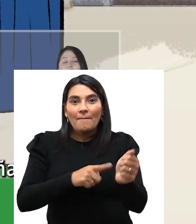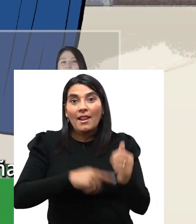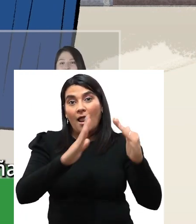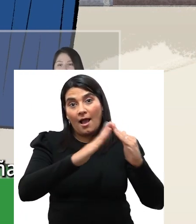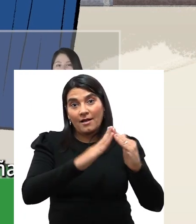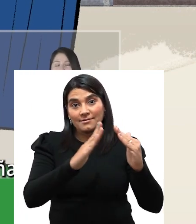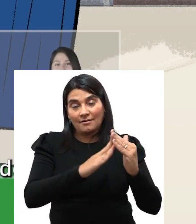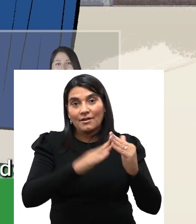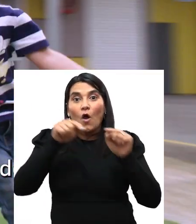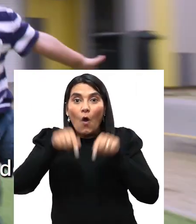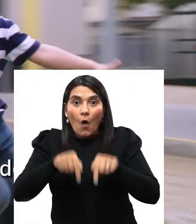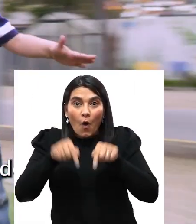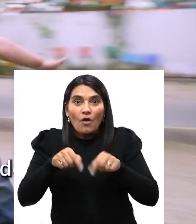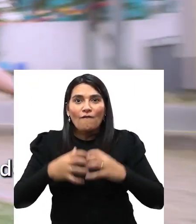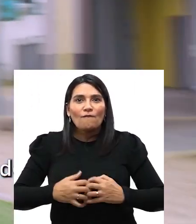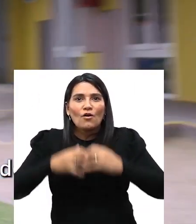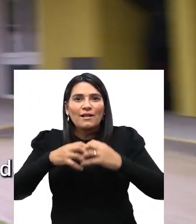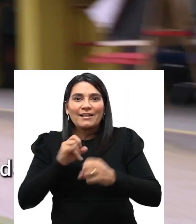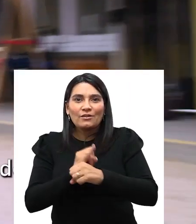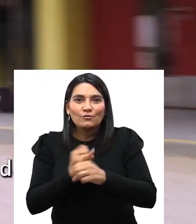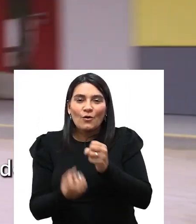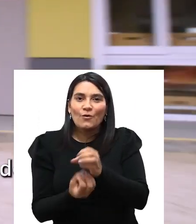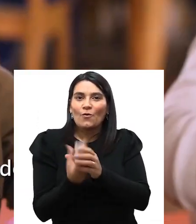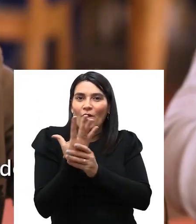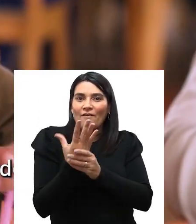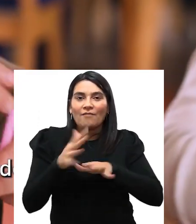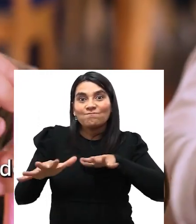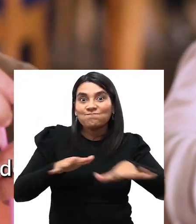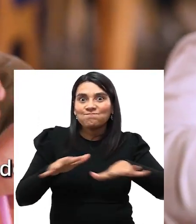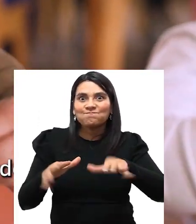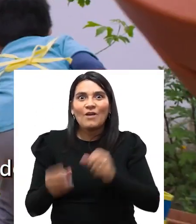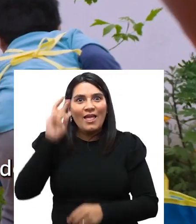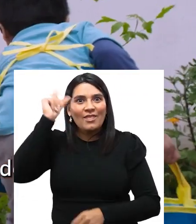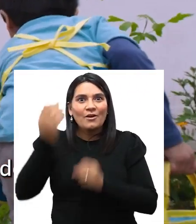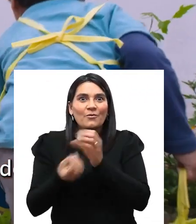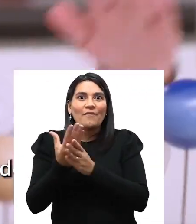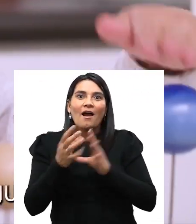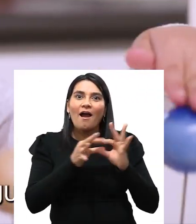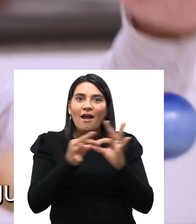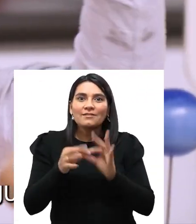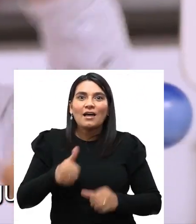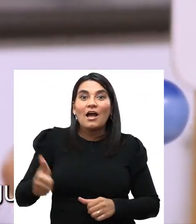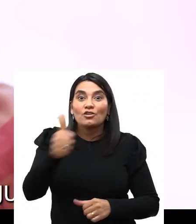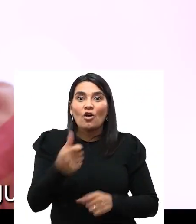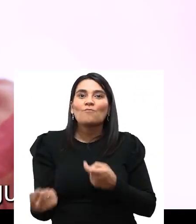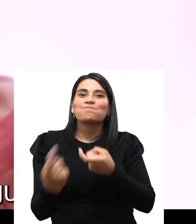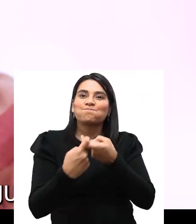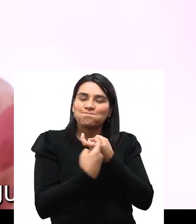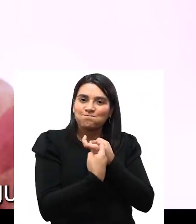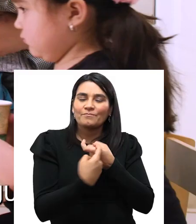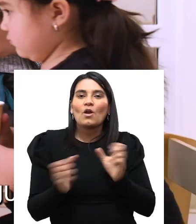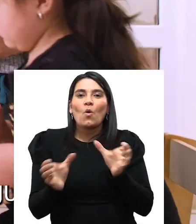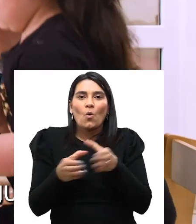y sus familias en el hogar. Hoy nos fortalecemos como una institución moderna, dinámica e innovadora. Gracias a todos y todas quienes